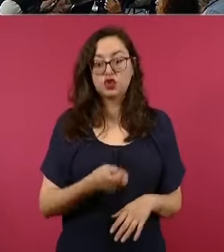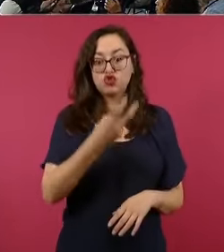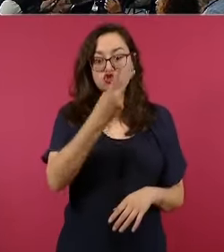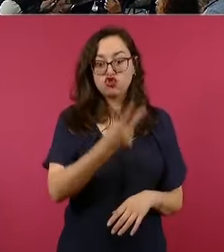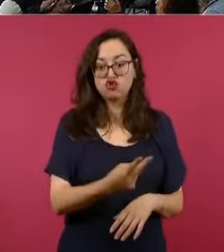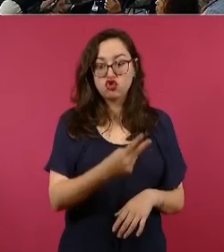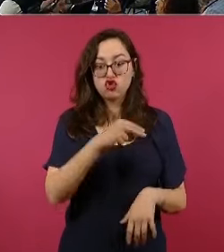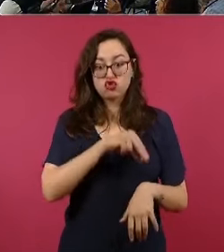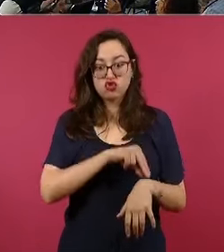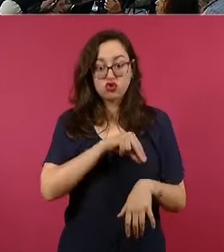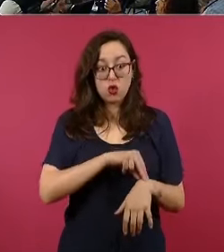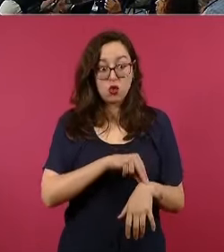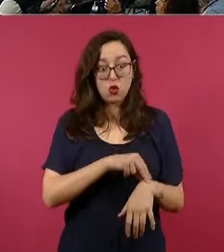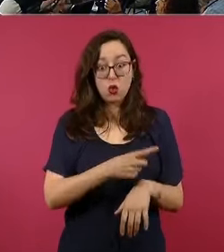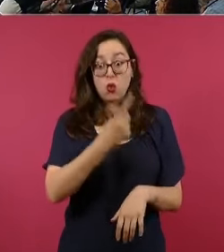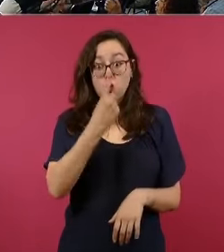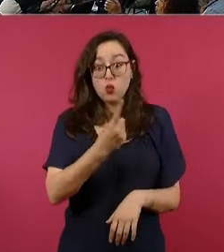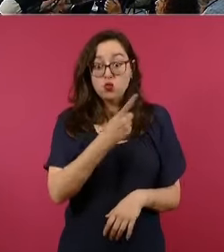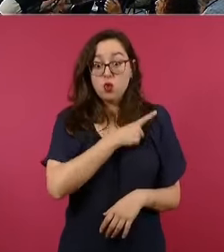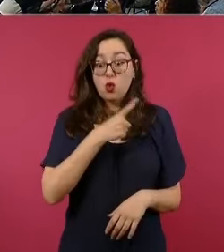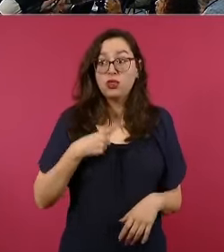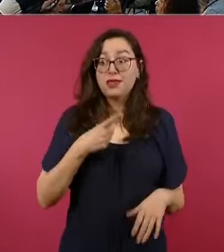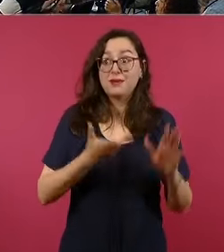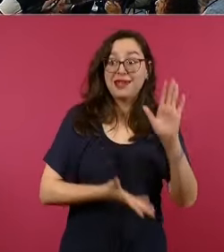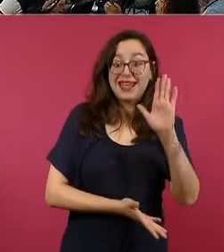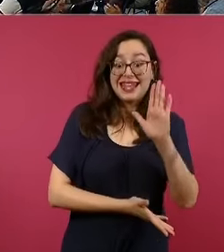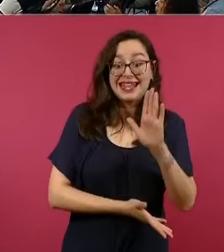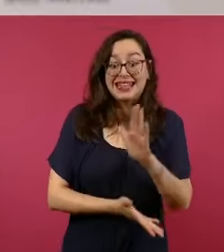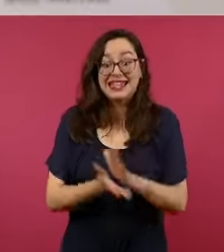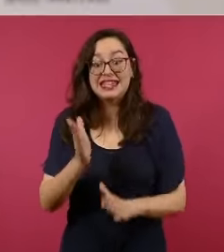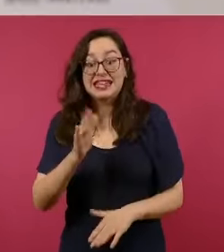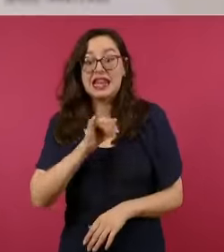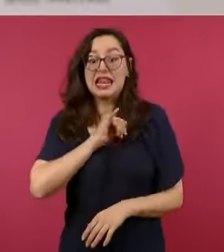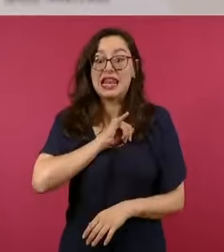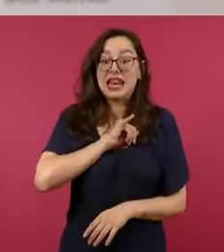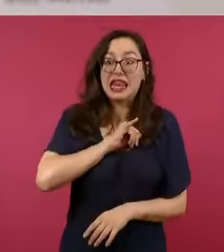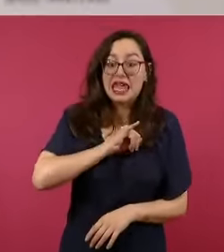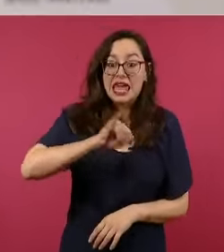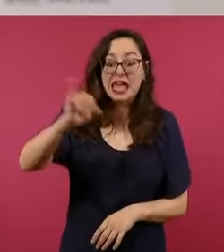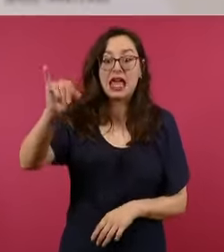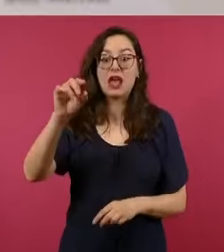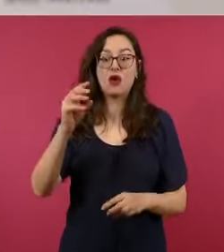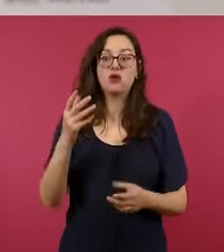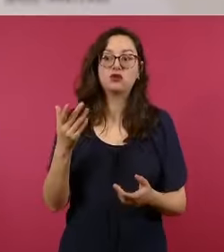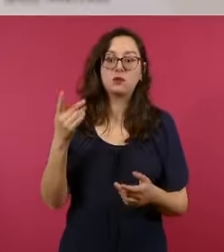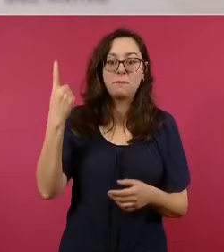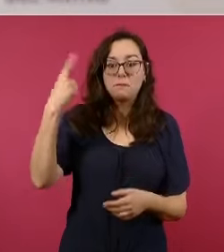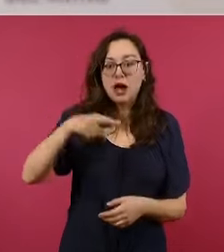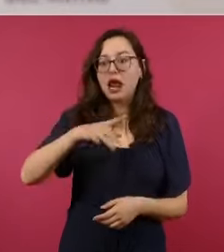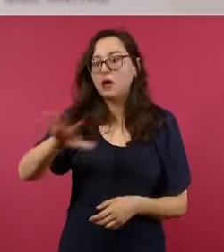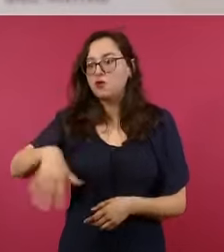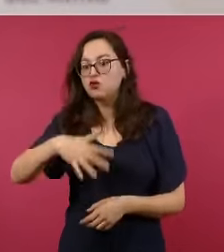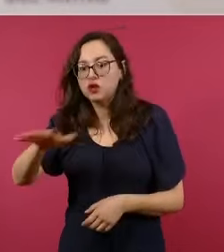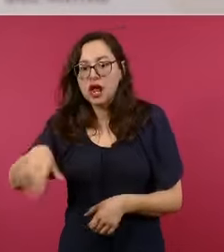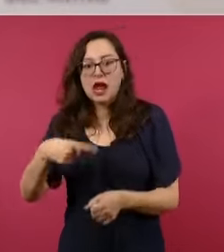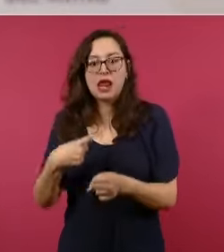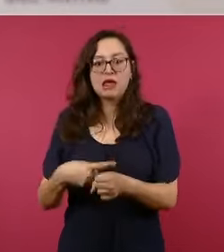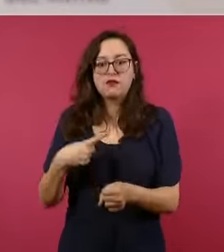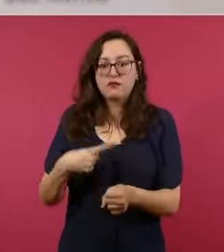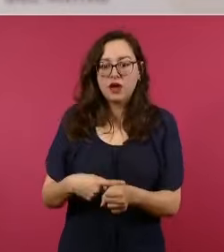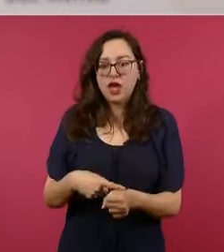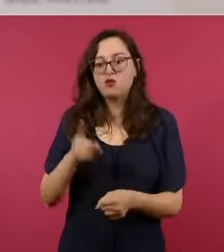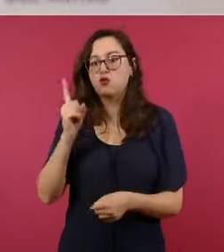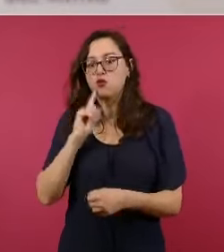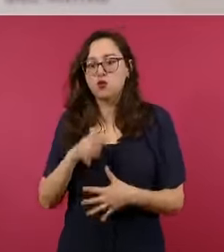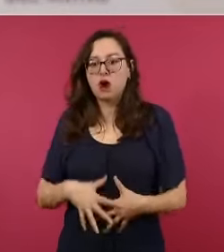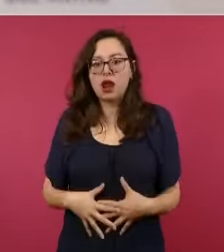comunidades a localidades de acción intensiva como se les llama para hacer búsqueda intencionada de de casos identificar mujeres